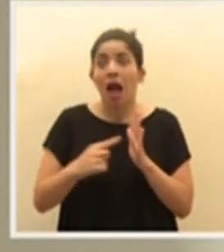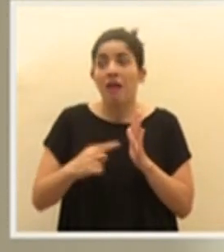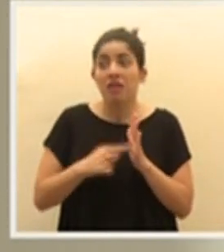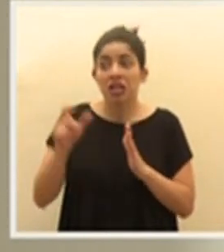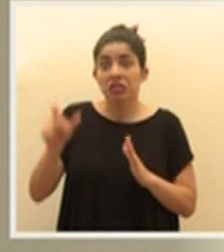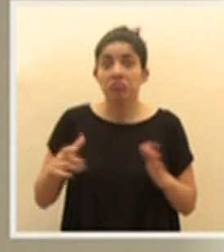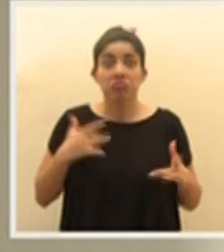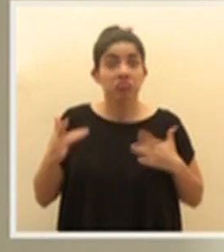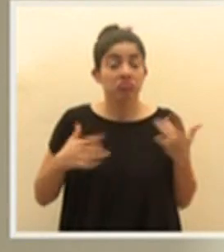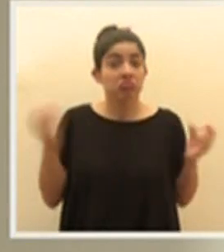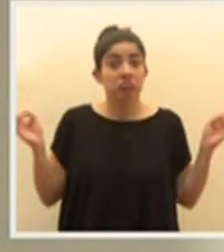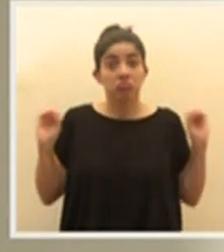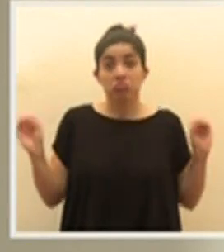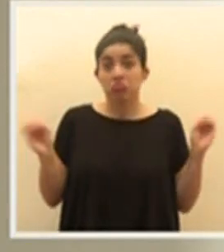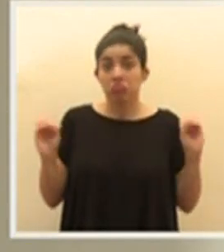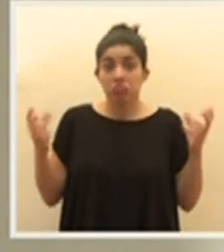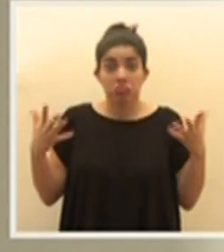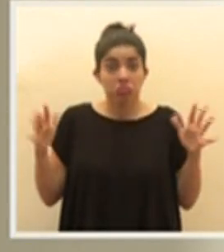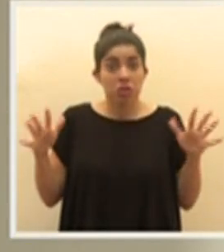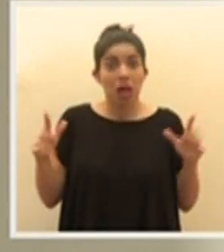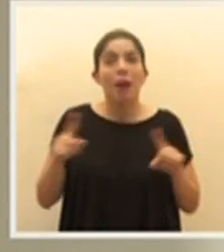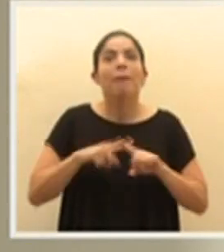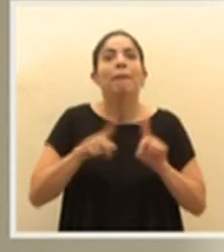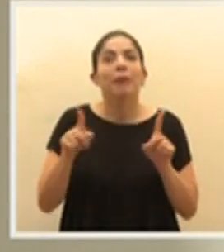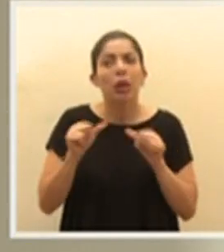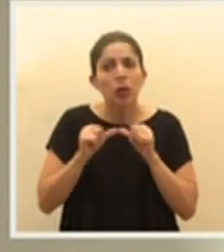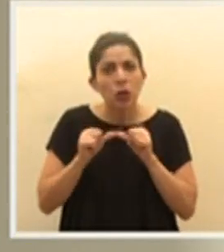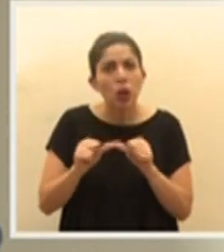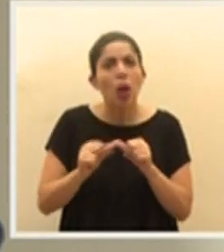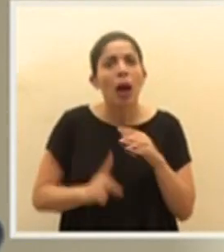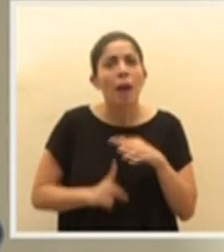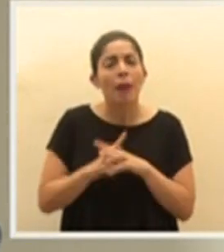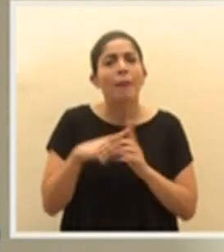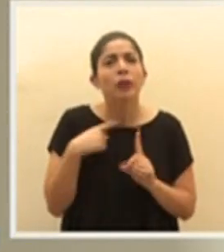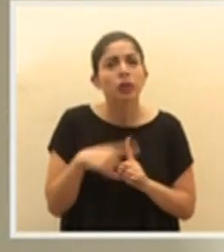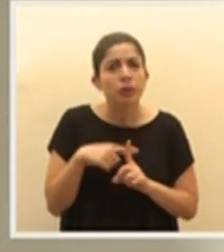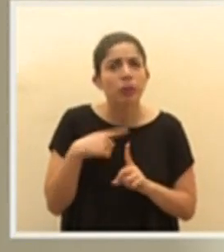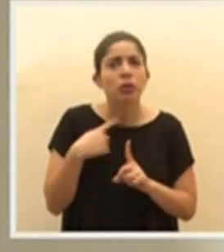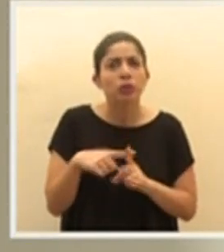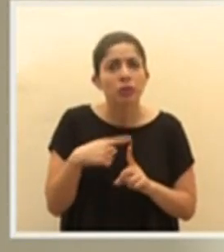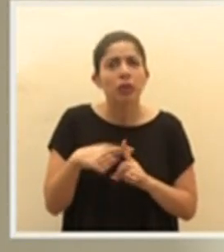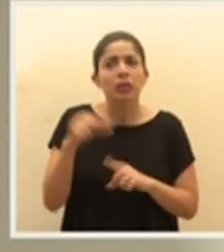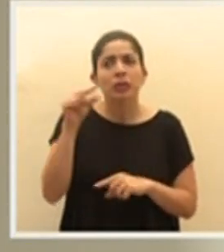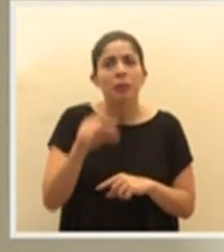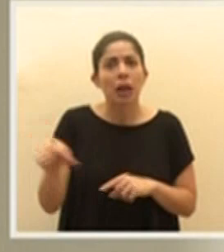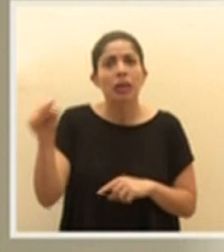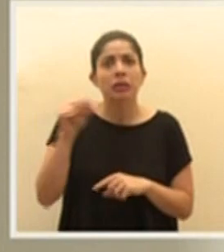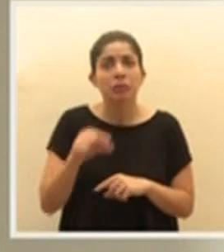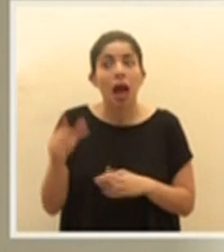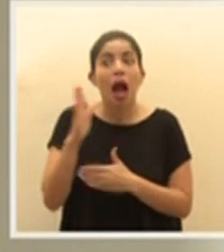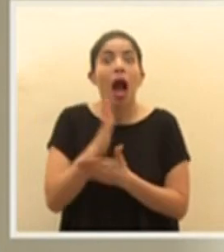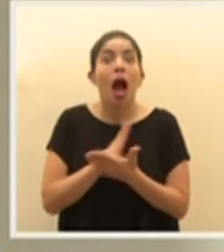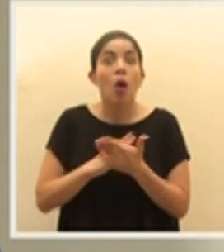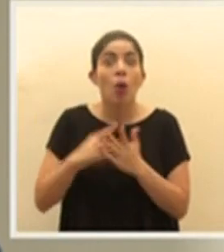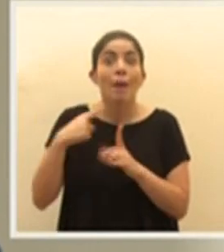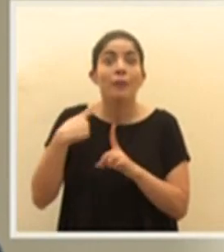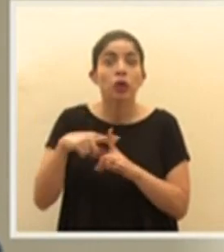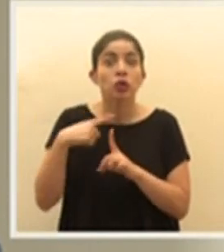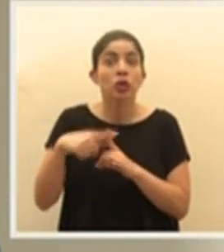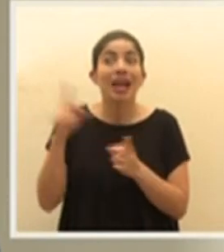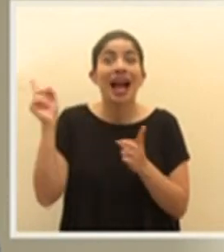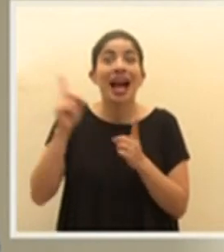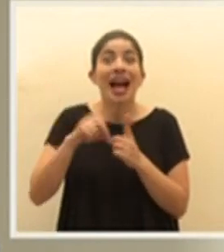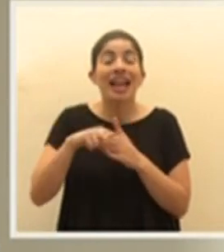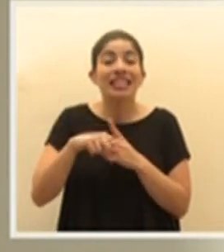hasta asintomáticos, y sin embargo siguen dando positivo por varias semanas. Inclusive algunos que dan positivo